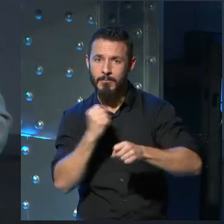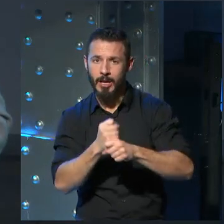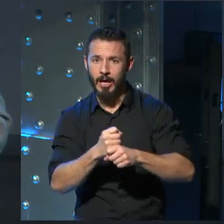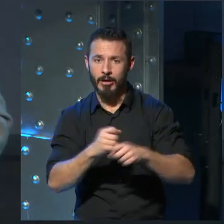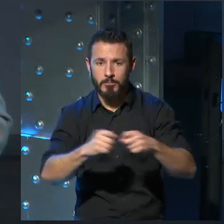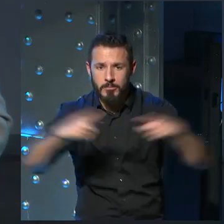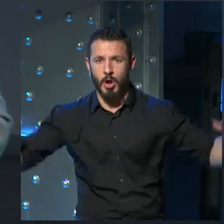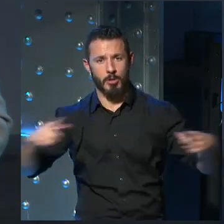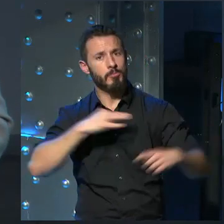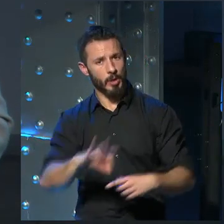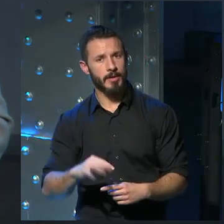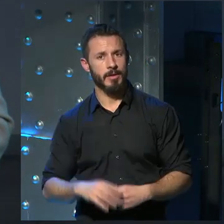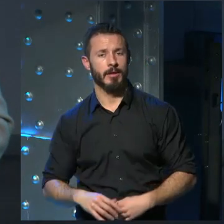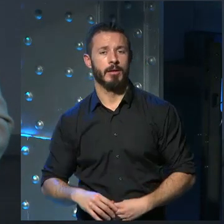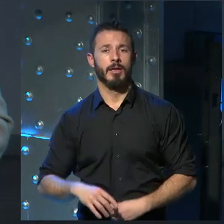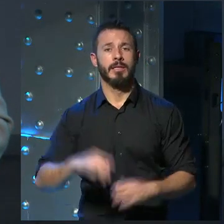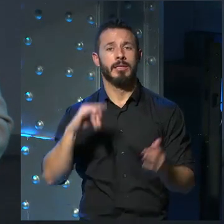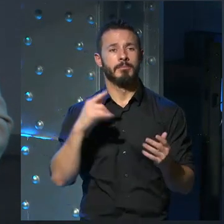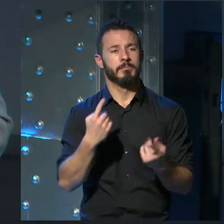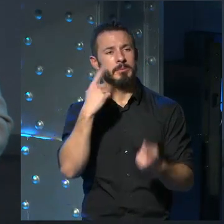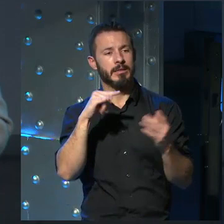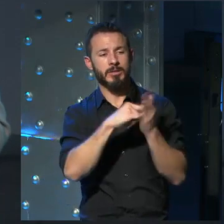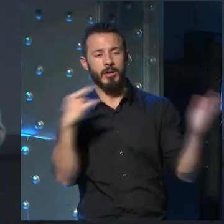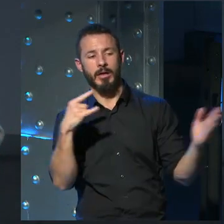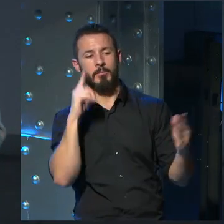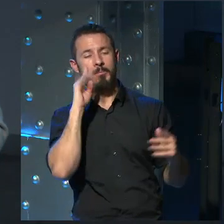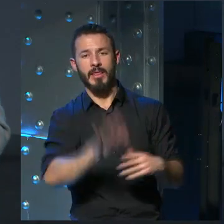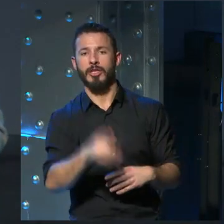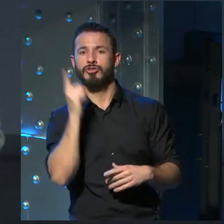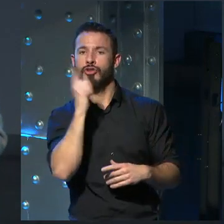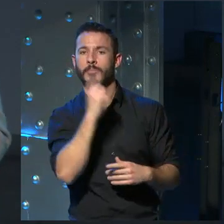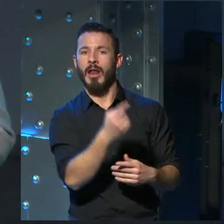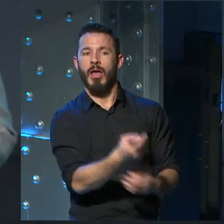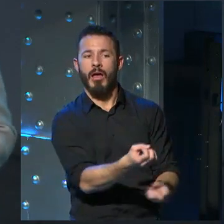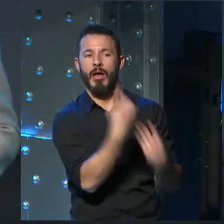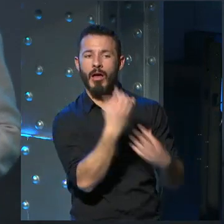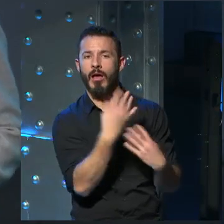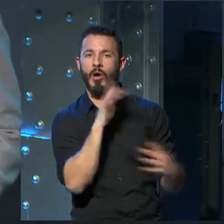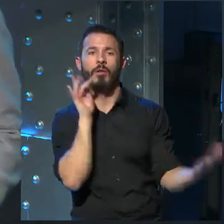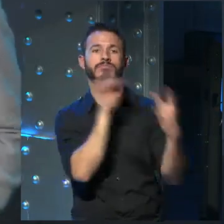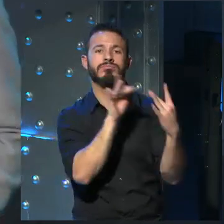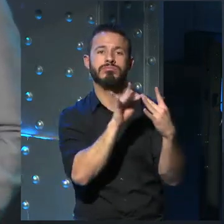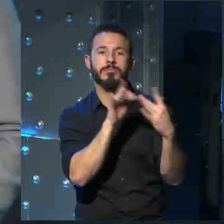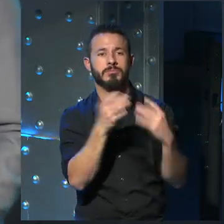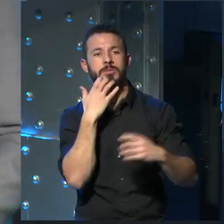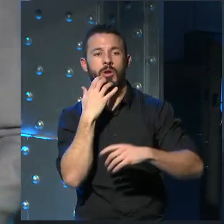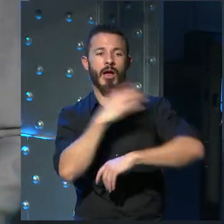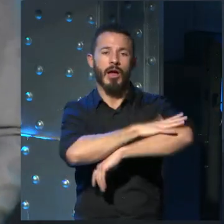vemos simplemente como instrumentos para aportar información o para interactuar con la